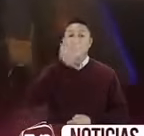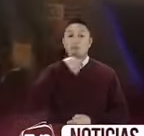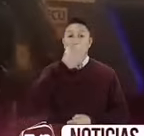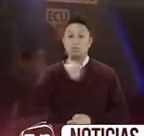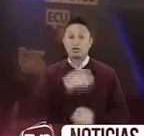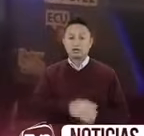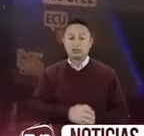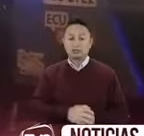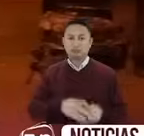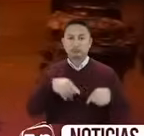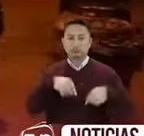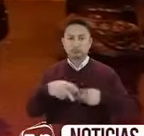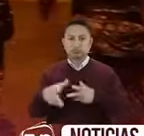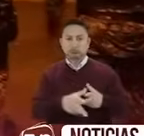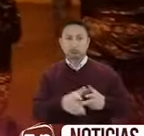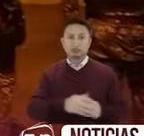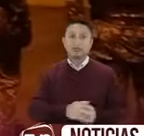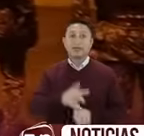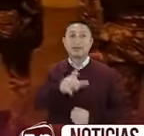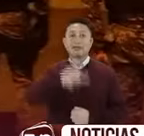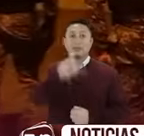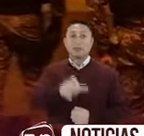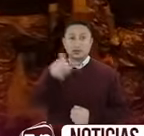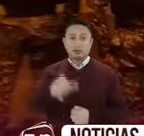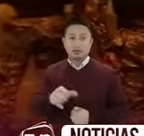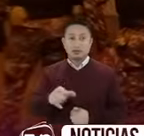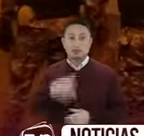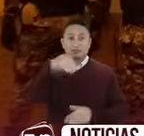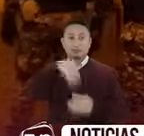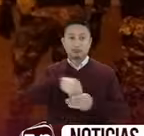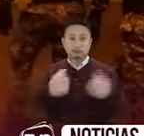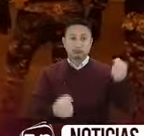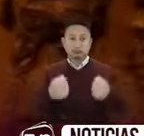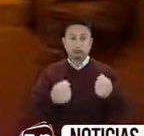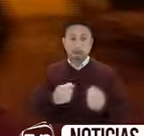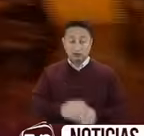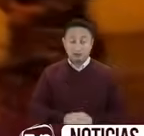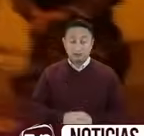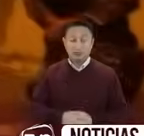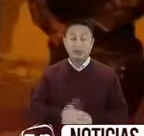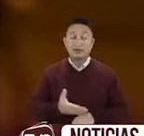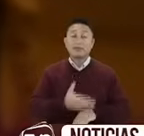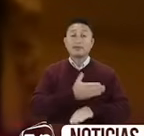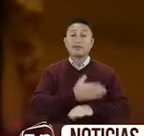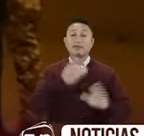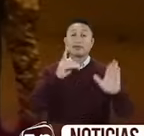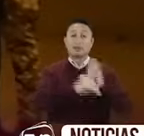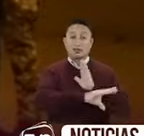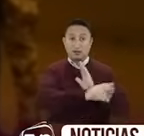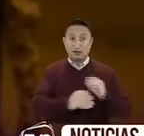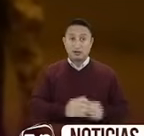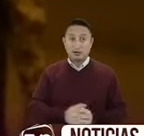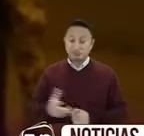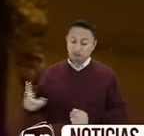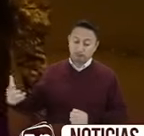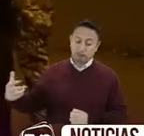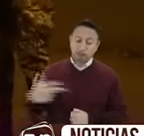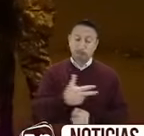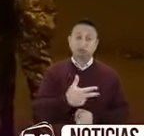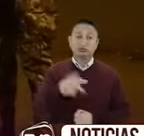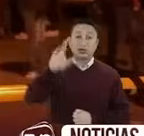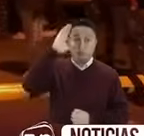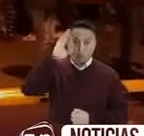persecución, 3 presuntos delincuentes que iban a bordo de un vehículo gris reportado como robado resultaron heridos de bala por la policía.